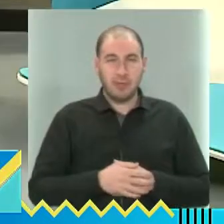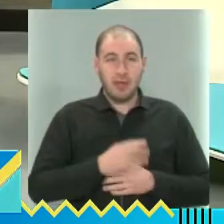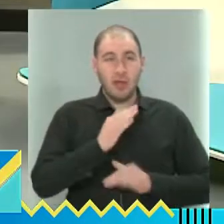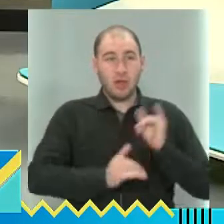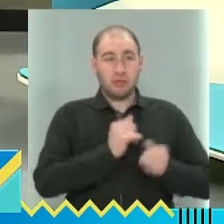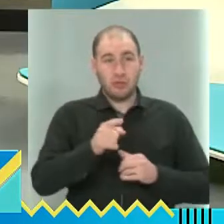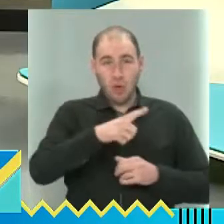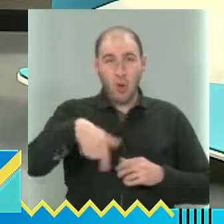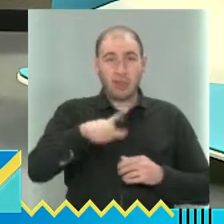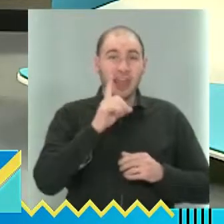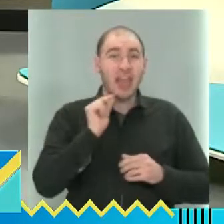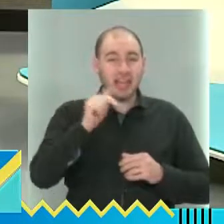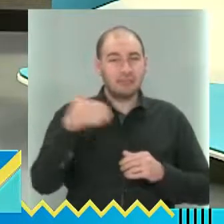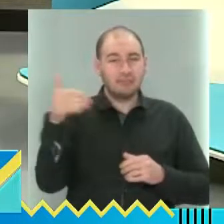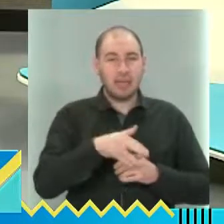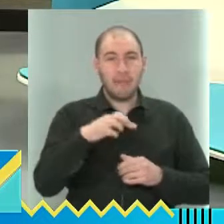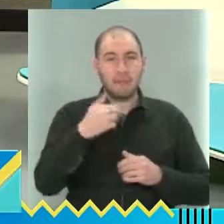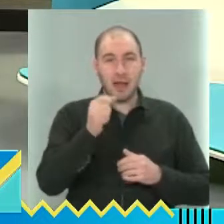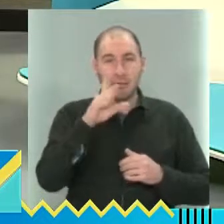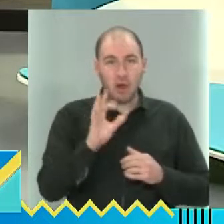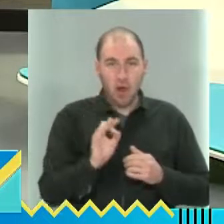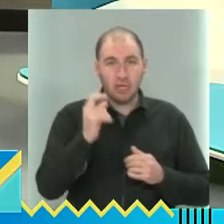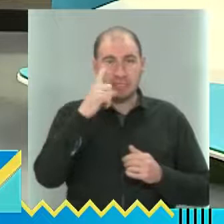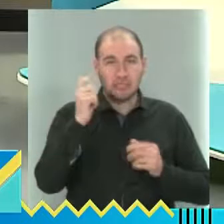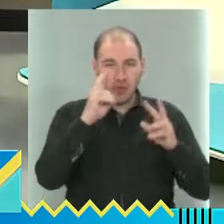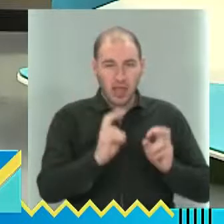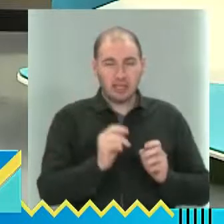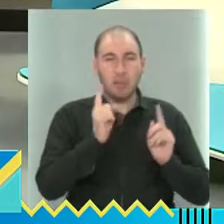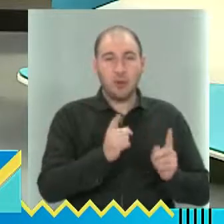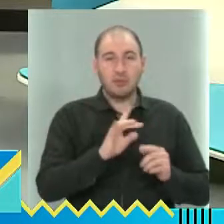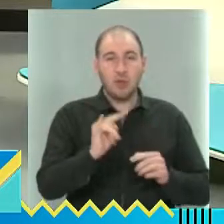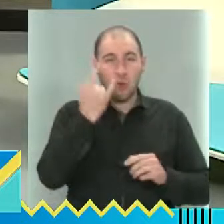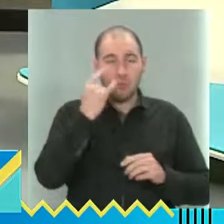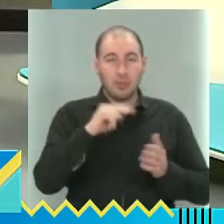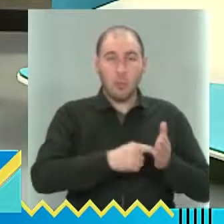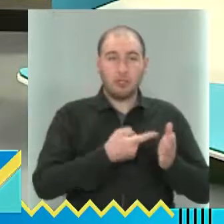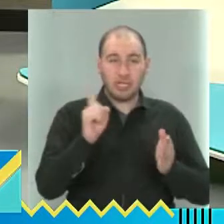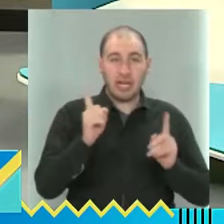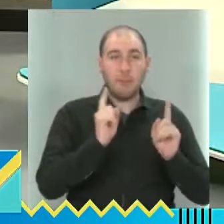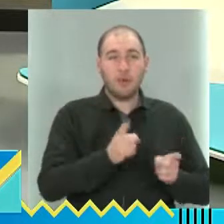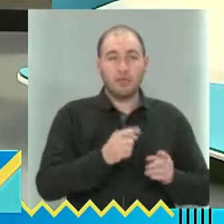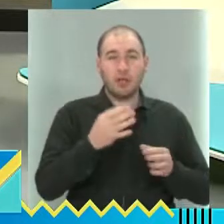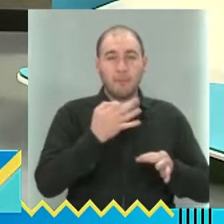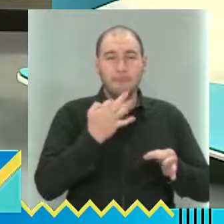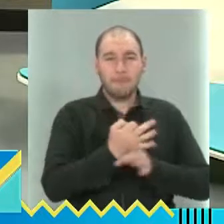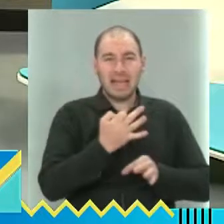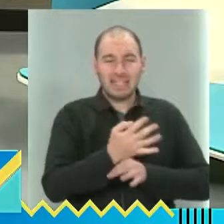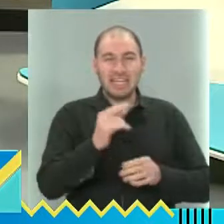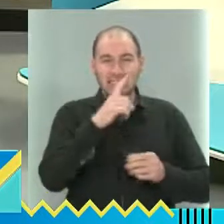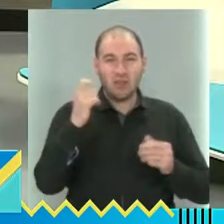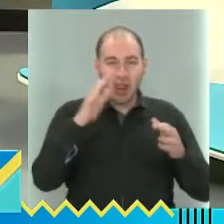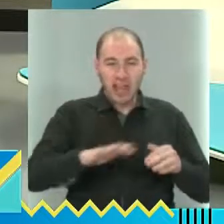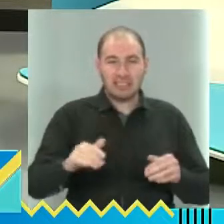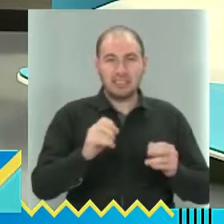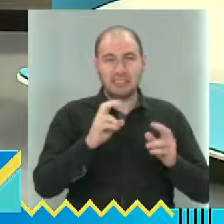contarles a ustedes que ese día nos acompañaron Pablo Peusner, psicoanalista, docente de la Universidad de Buenos Aires y docente de la Maestría de Psicoanálisis con